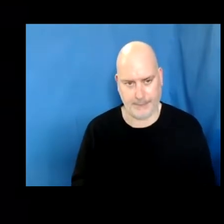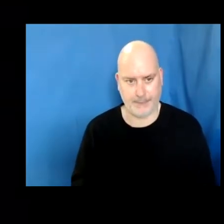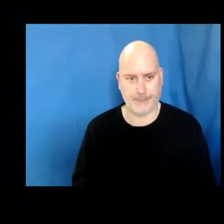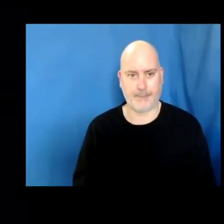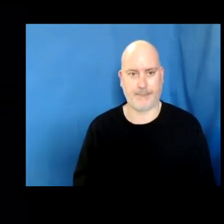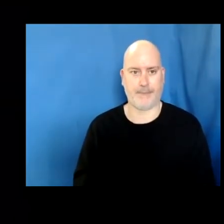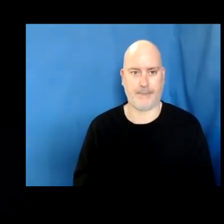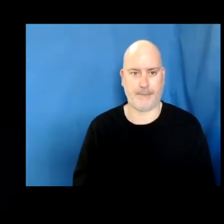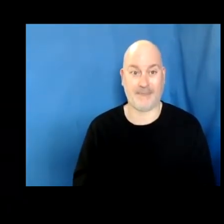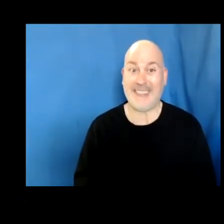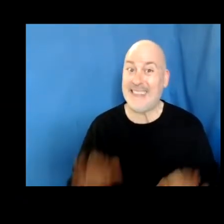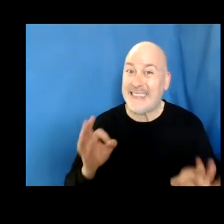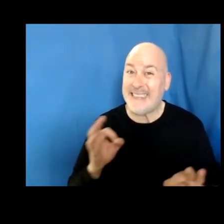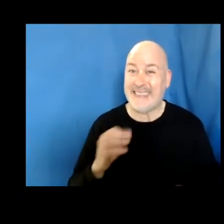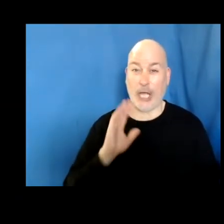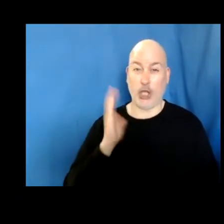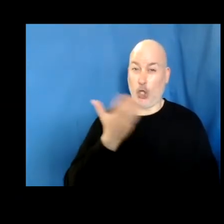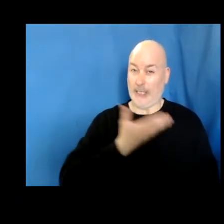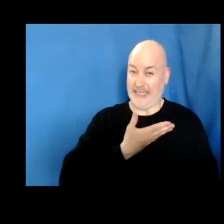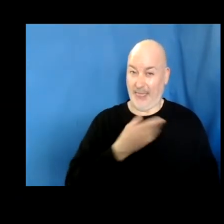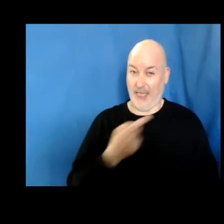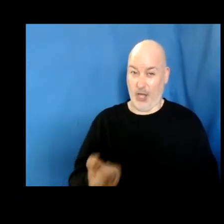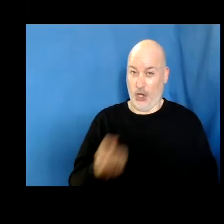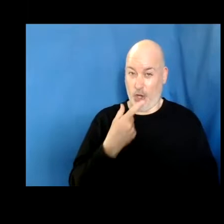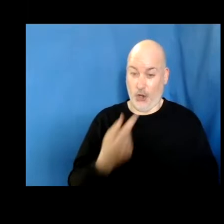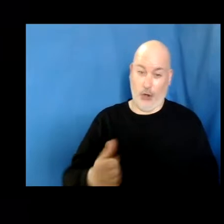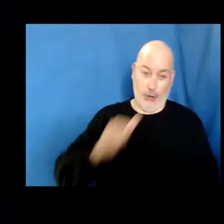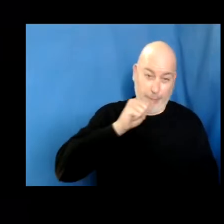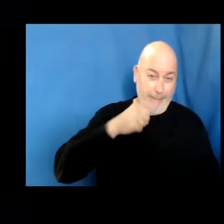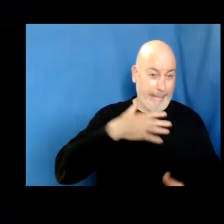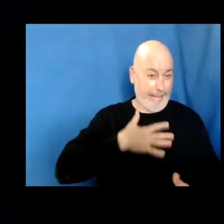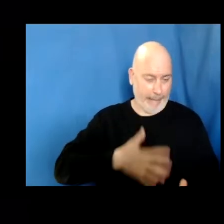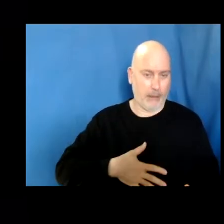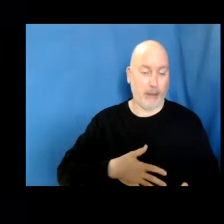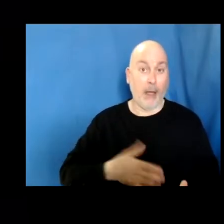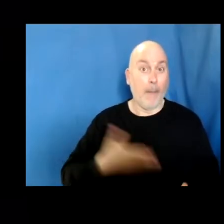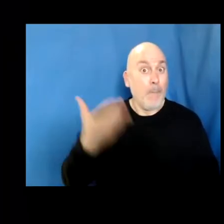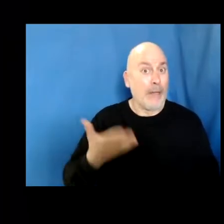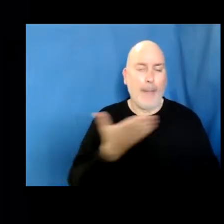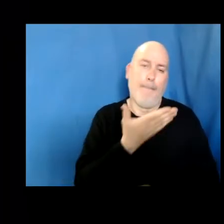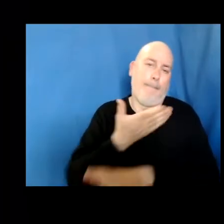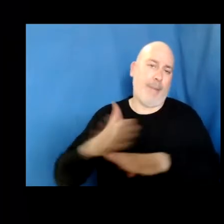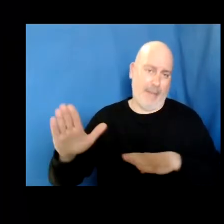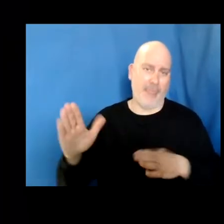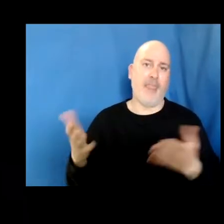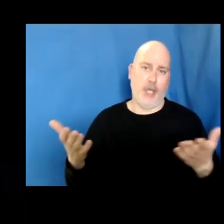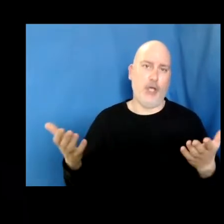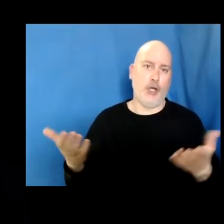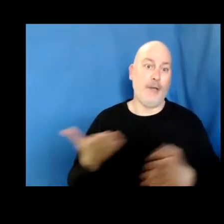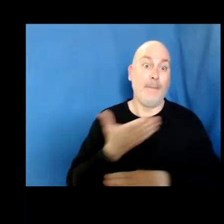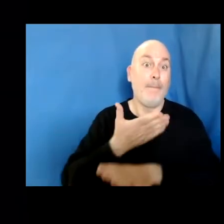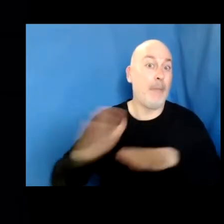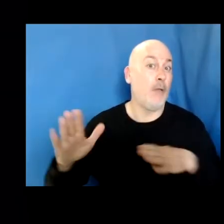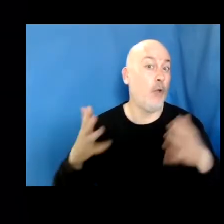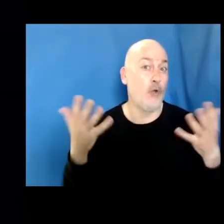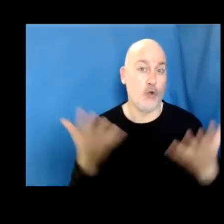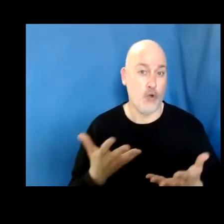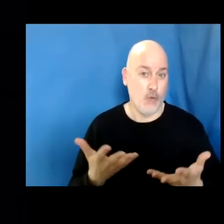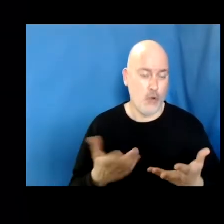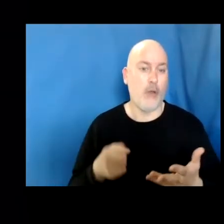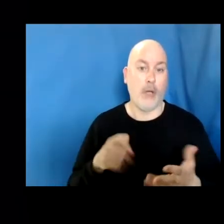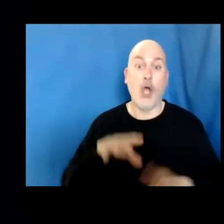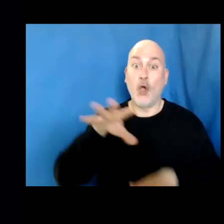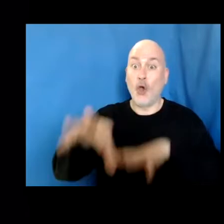Dentro de las intoxicaciones nos gusta destacar que lo más importante es prevenirlas. ¿Cómo podemos prevenirlas? Pues